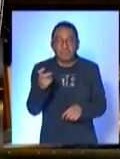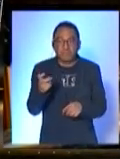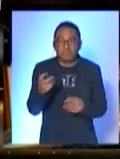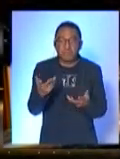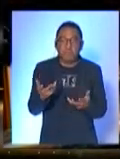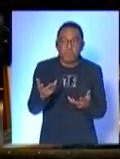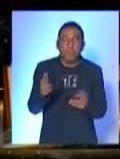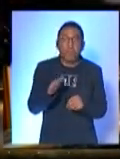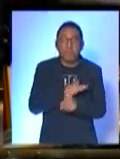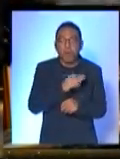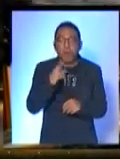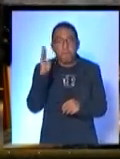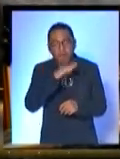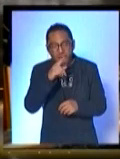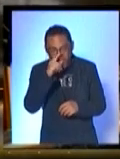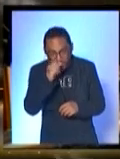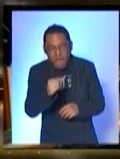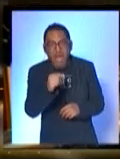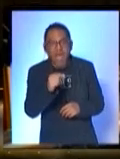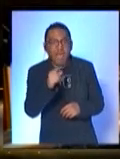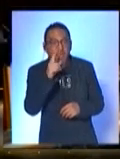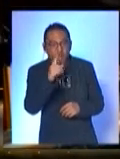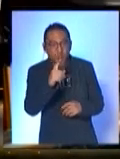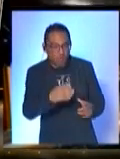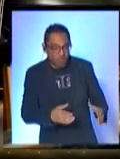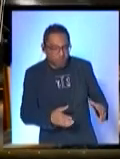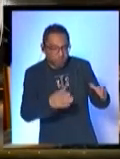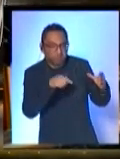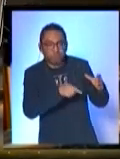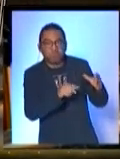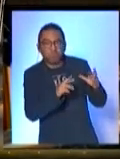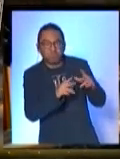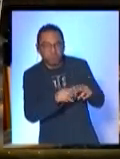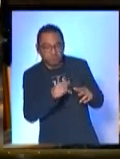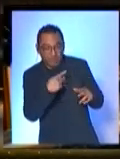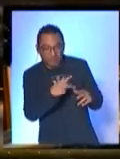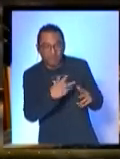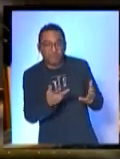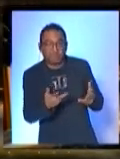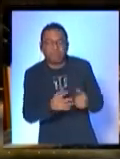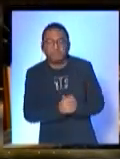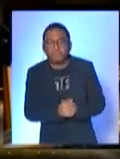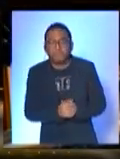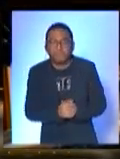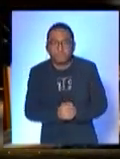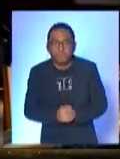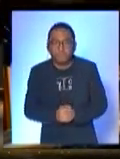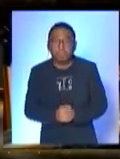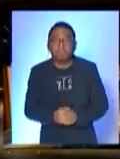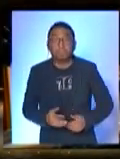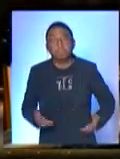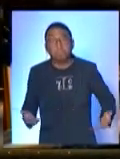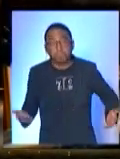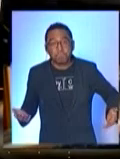este provocado pues por una falla en una obra pública, ¿no?